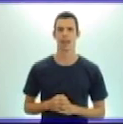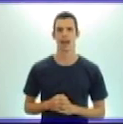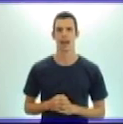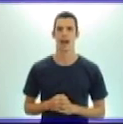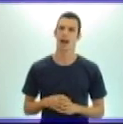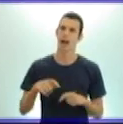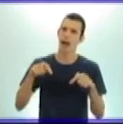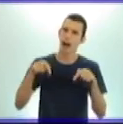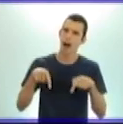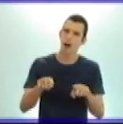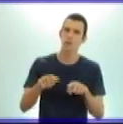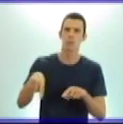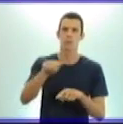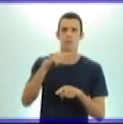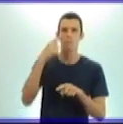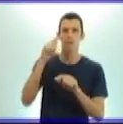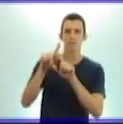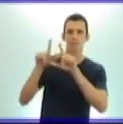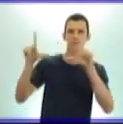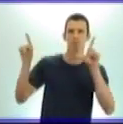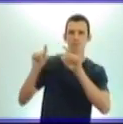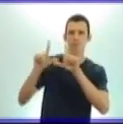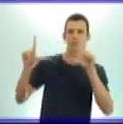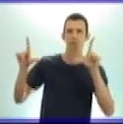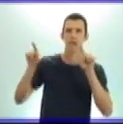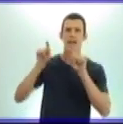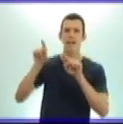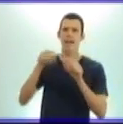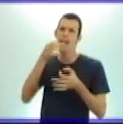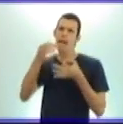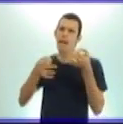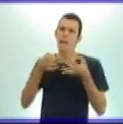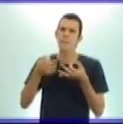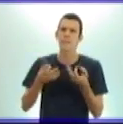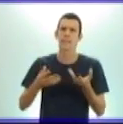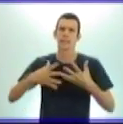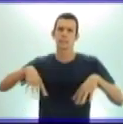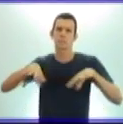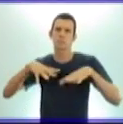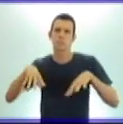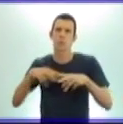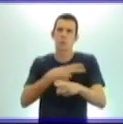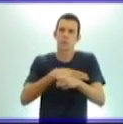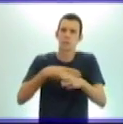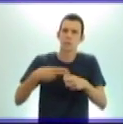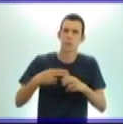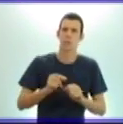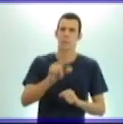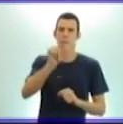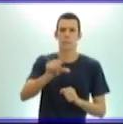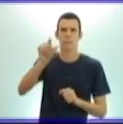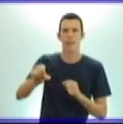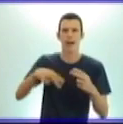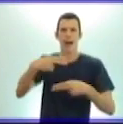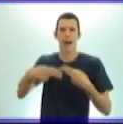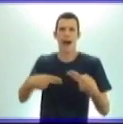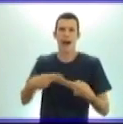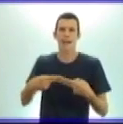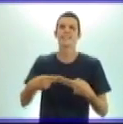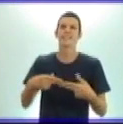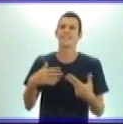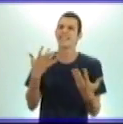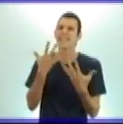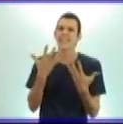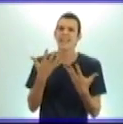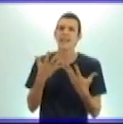diapositivas con los hechos y personalidades que participaron en esta nueva etapa de la